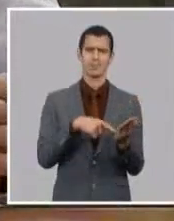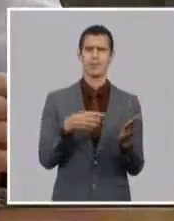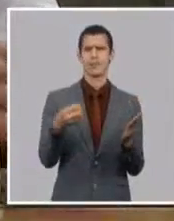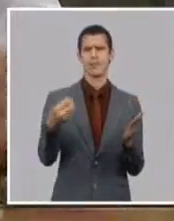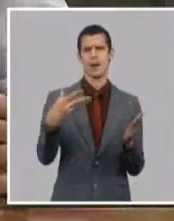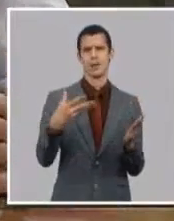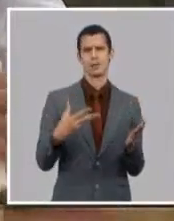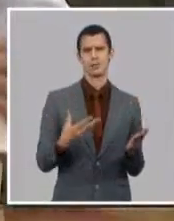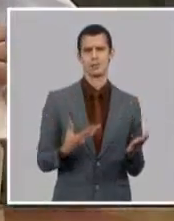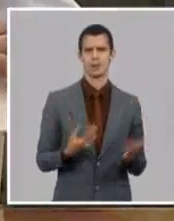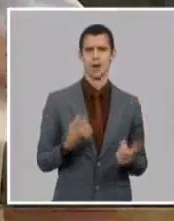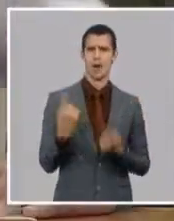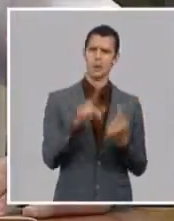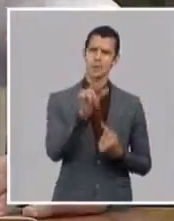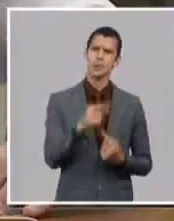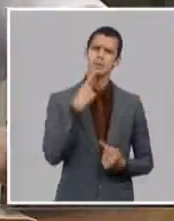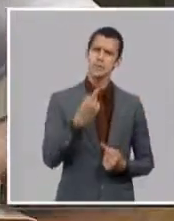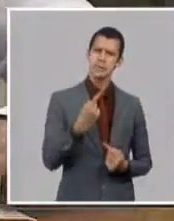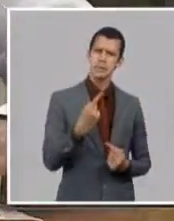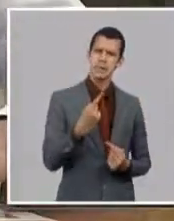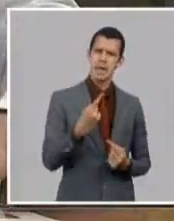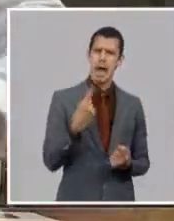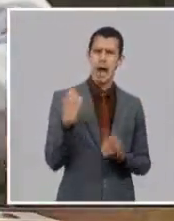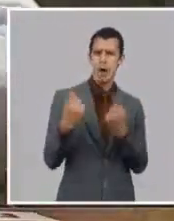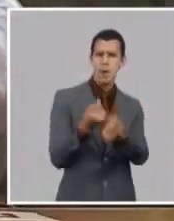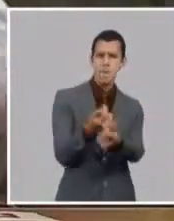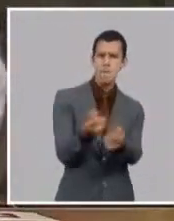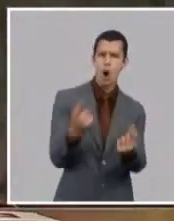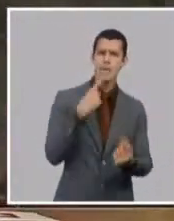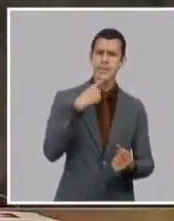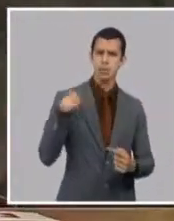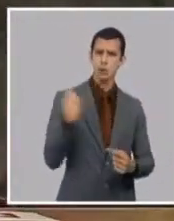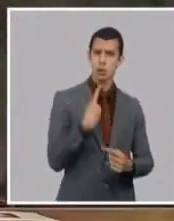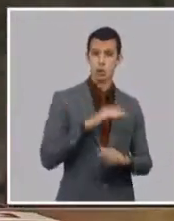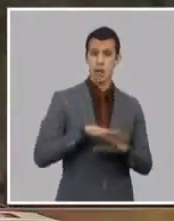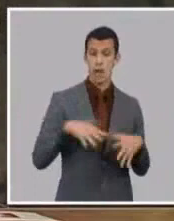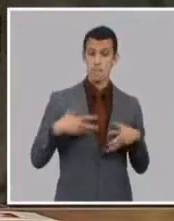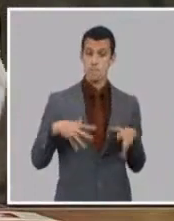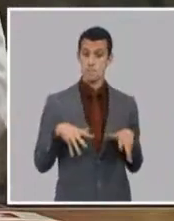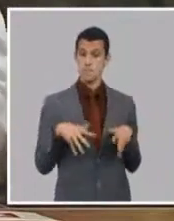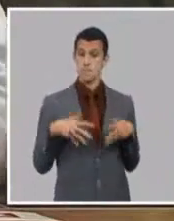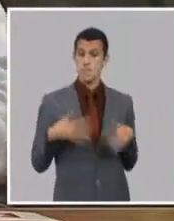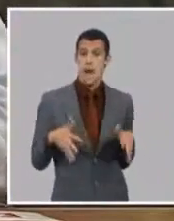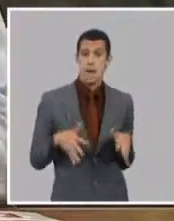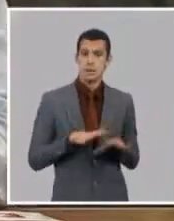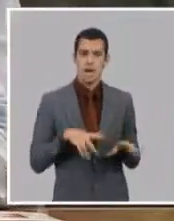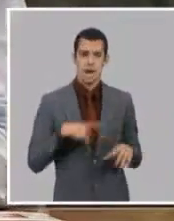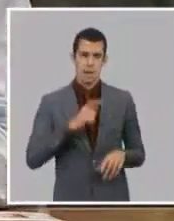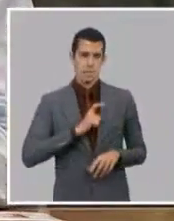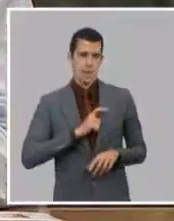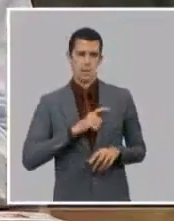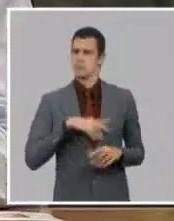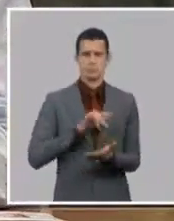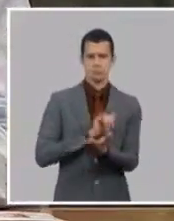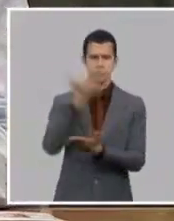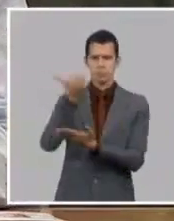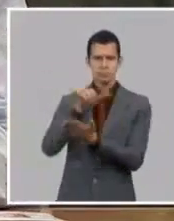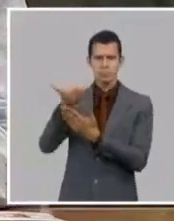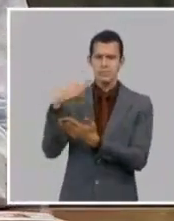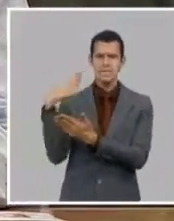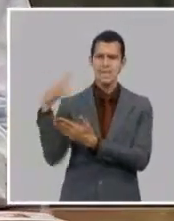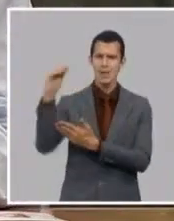el país. Aquí hay mucho coraje, para no decir otra cosa, en toda nuestra gente. Y aquí vamos a